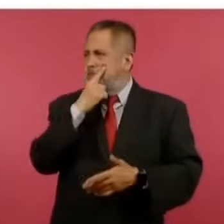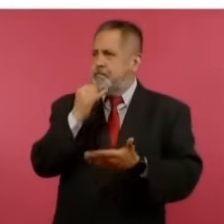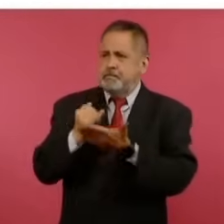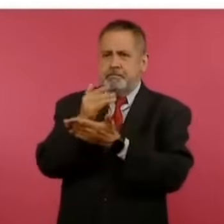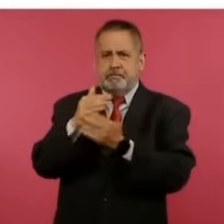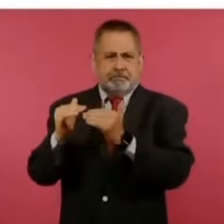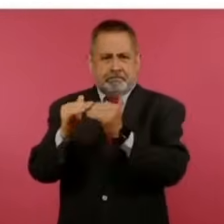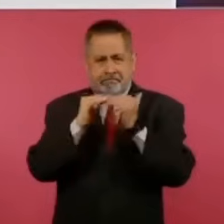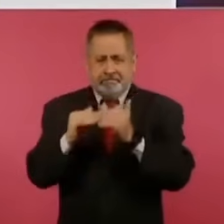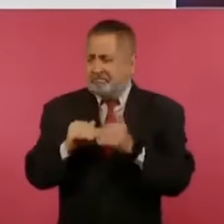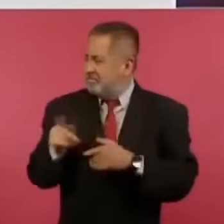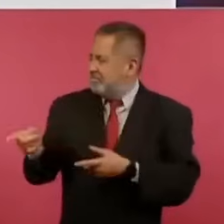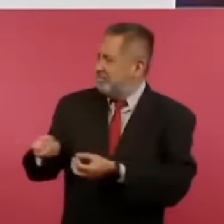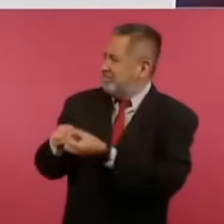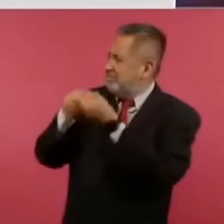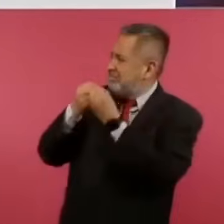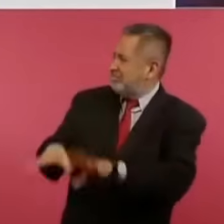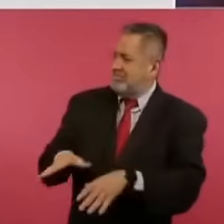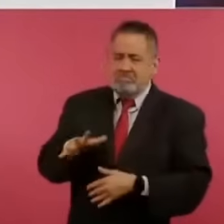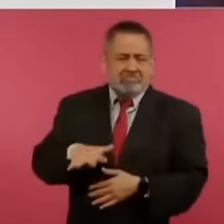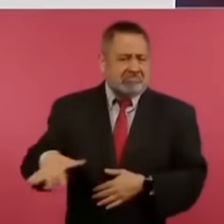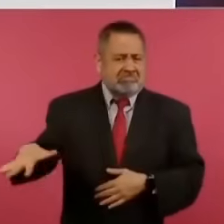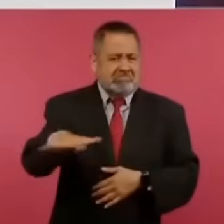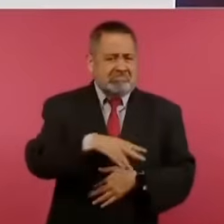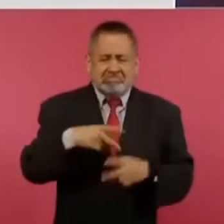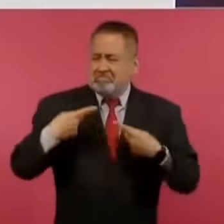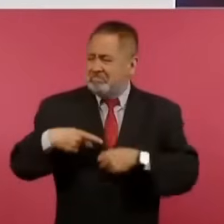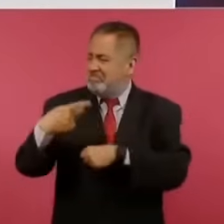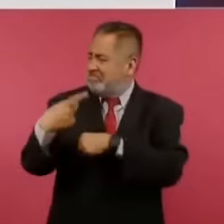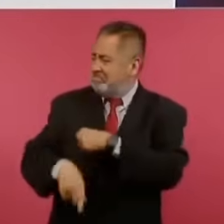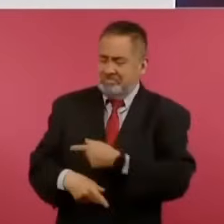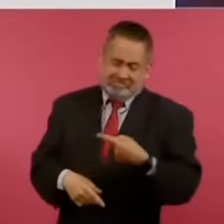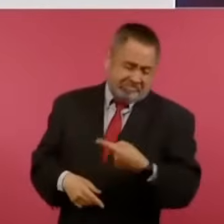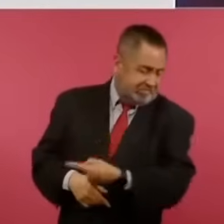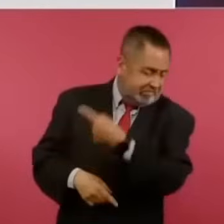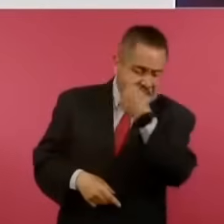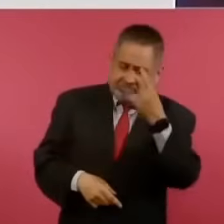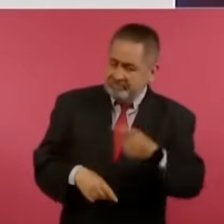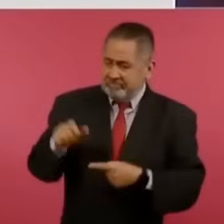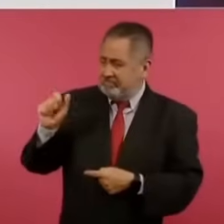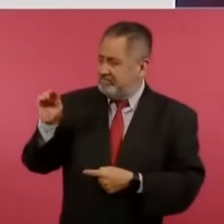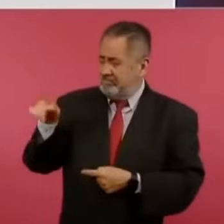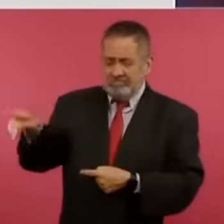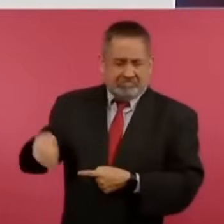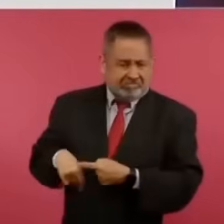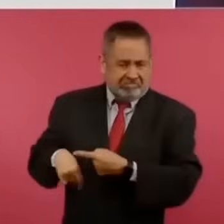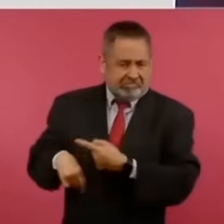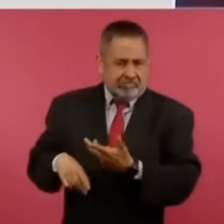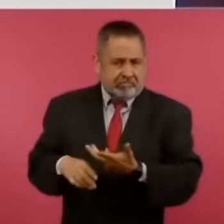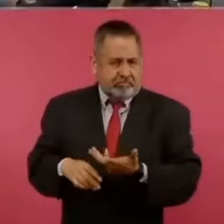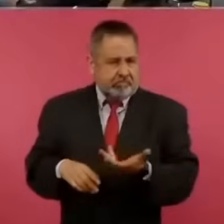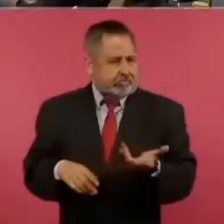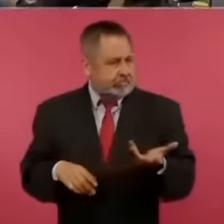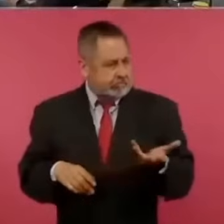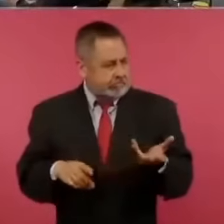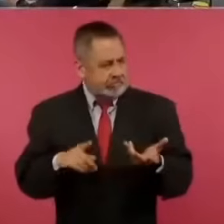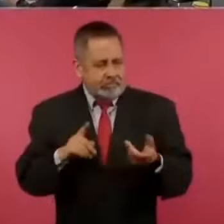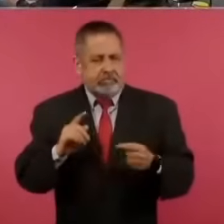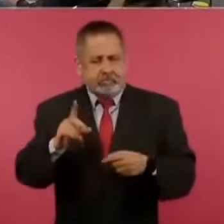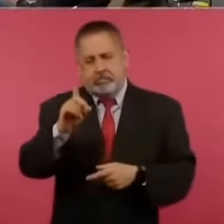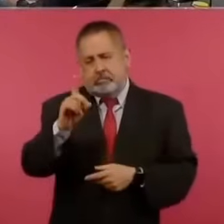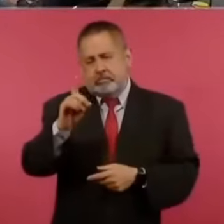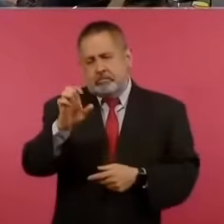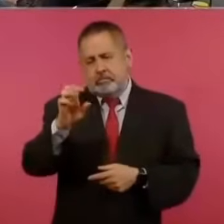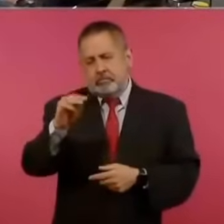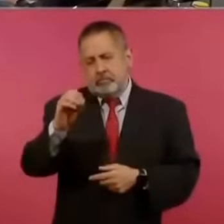el daño que se le hizo al pueblo de México, que la democracia es el gobierno del pueblo, el poder